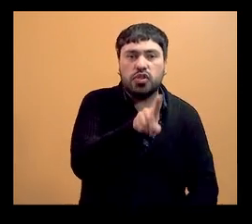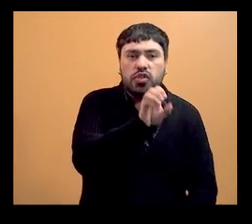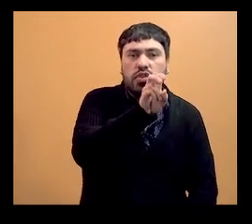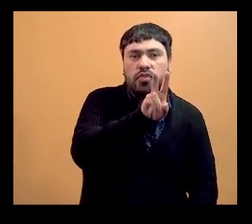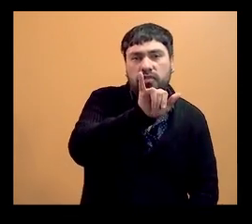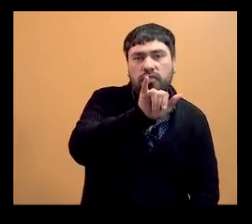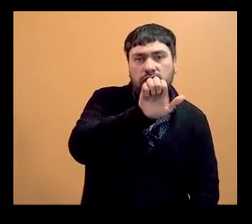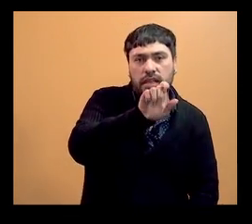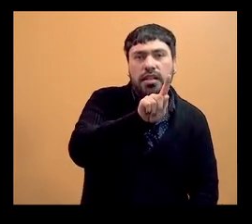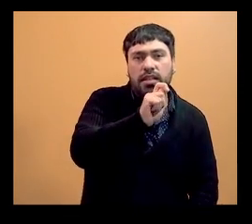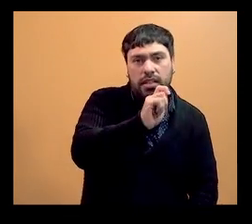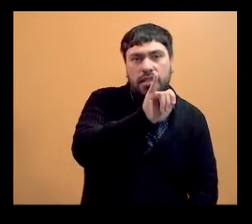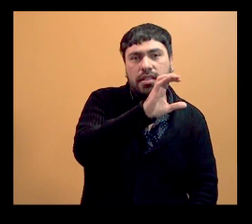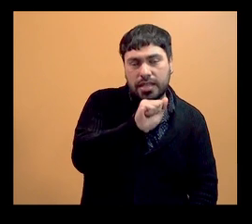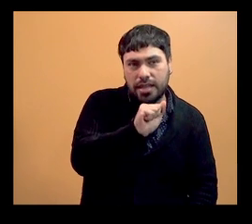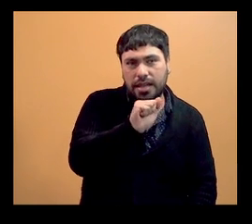siquiera considerar